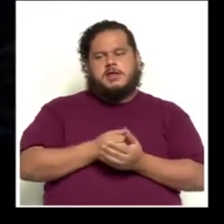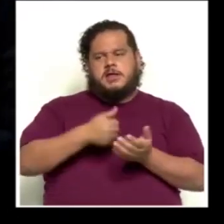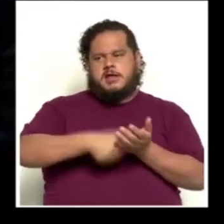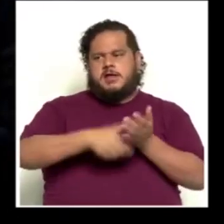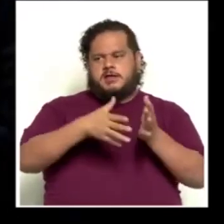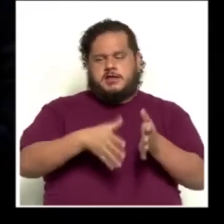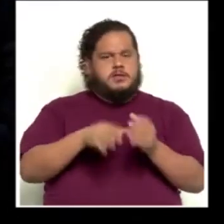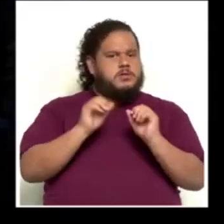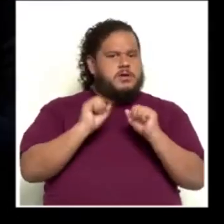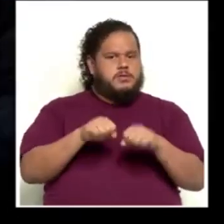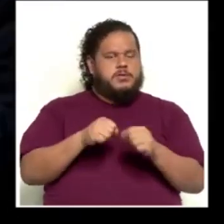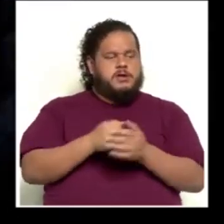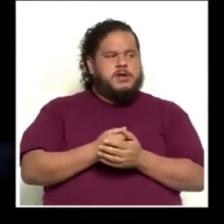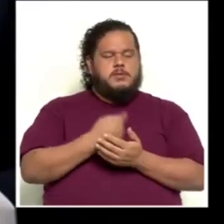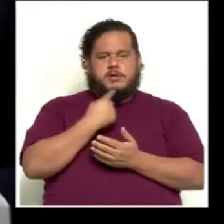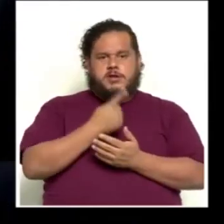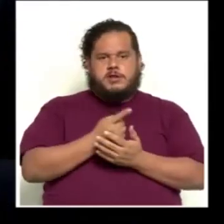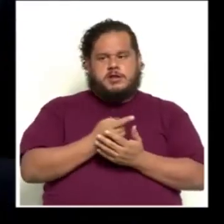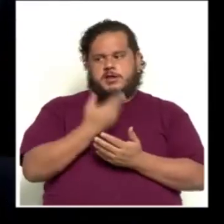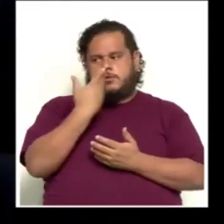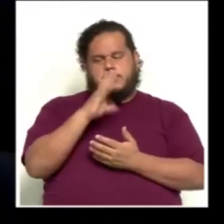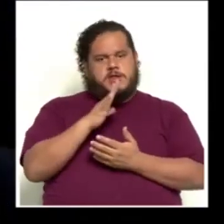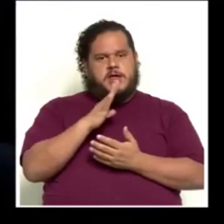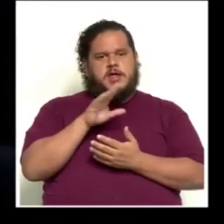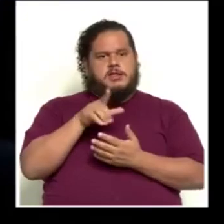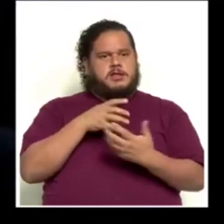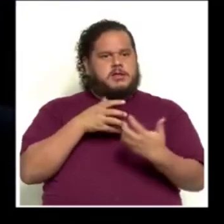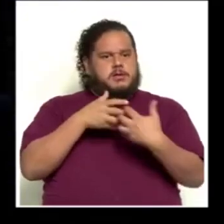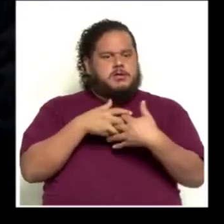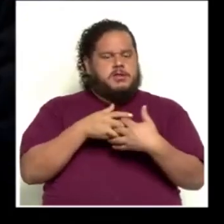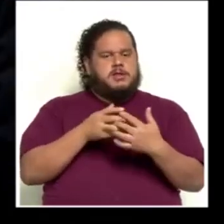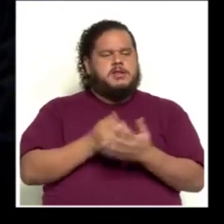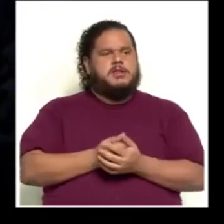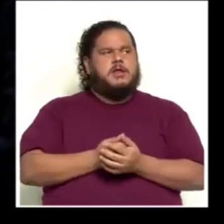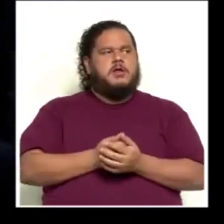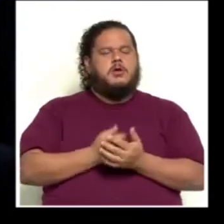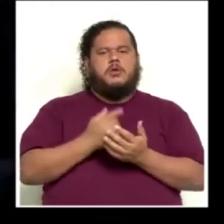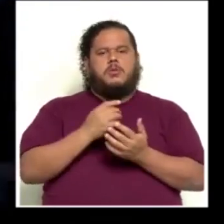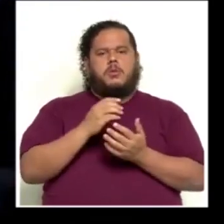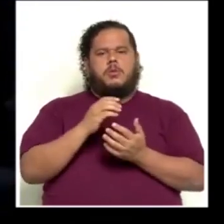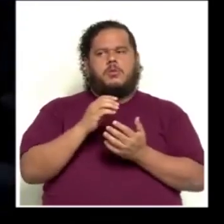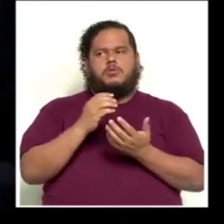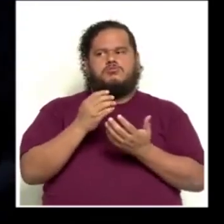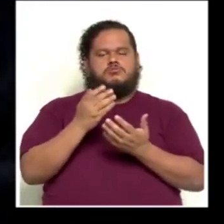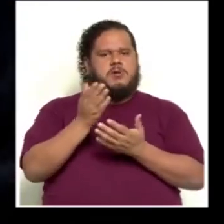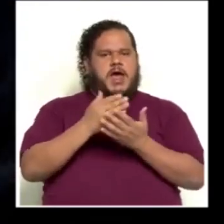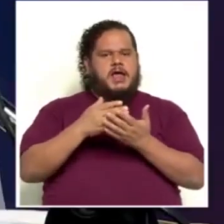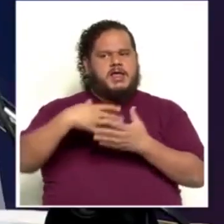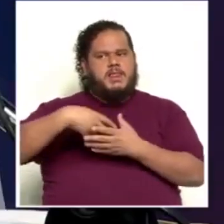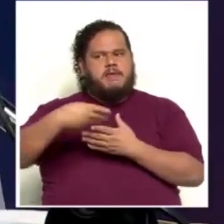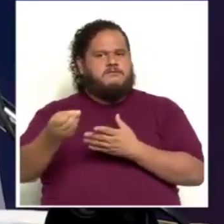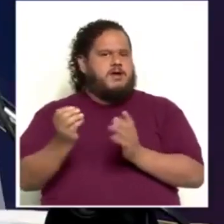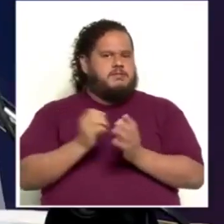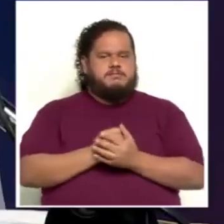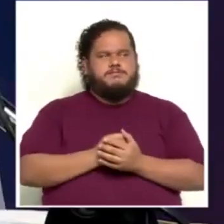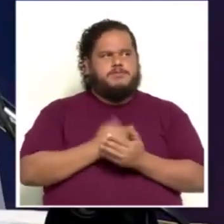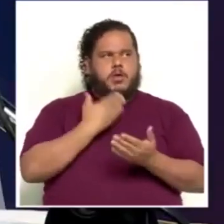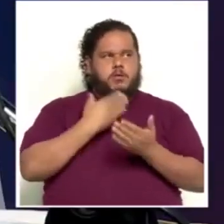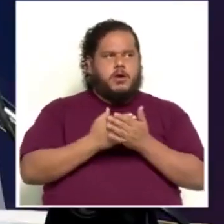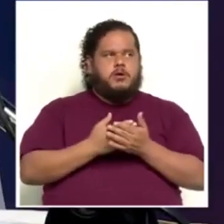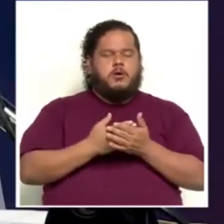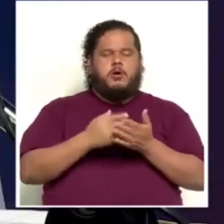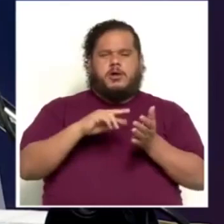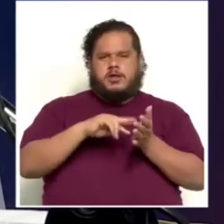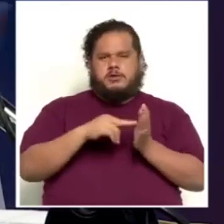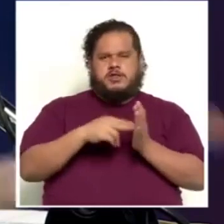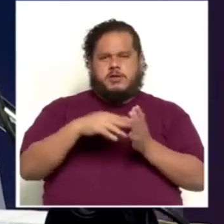candidato que podríamos denominar, y no sé si coincidís, como un outsider? Sí, bueno, el concepto de outsider